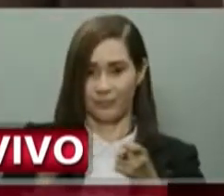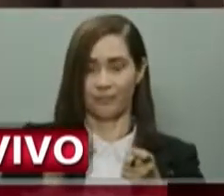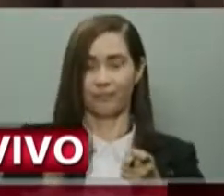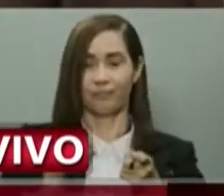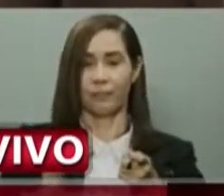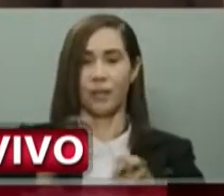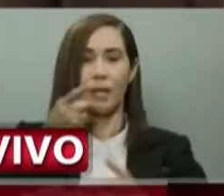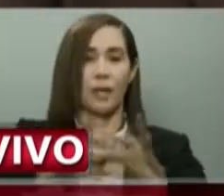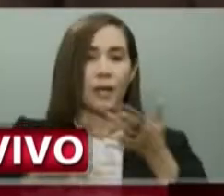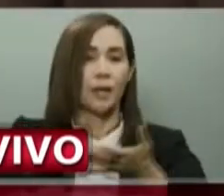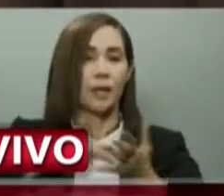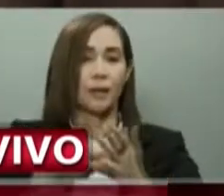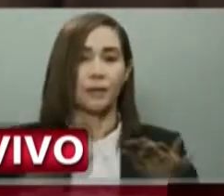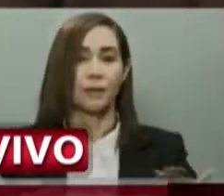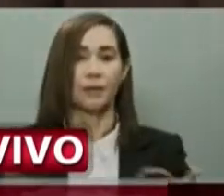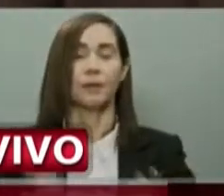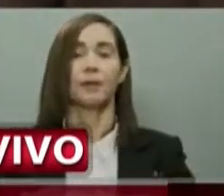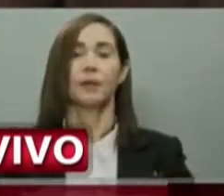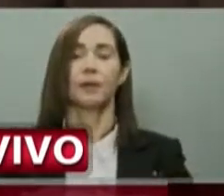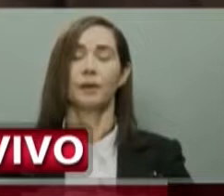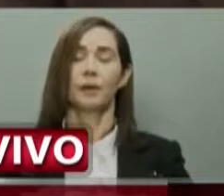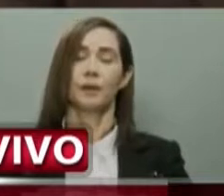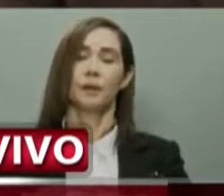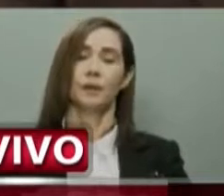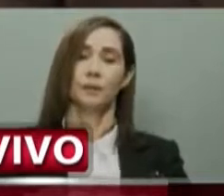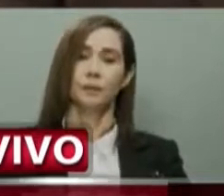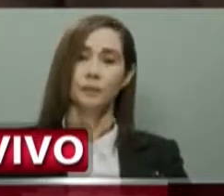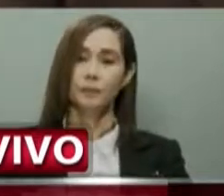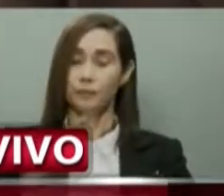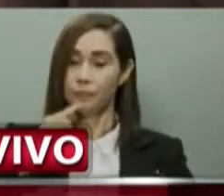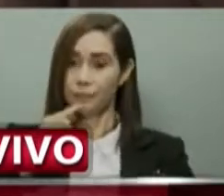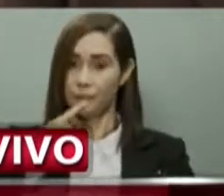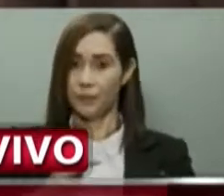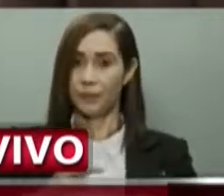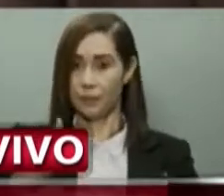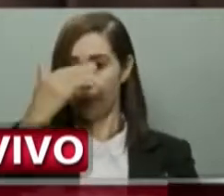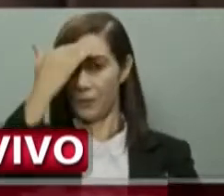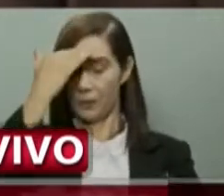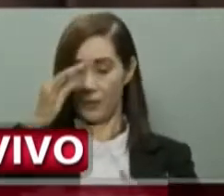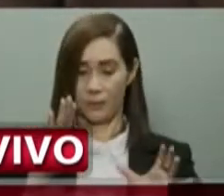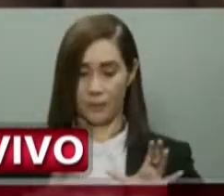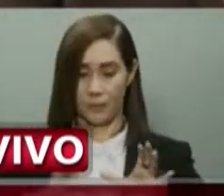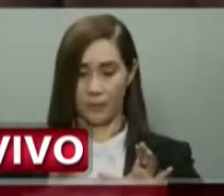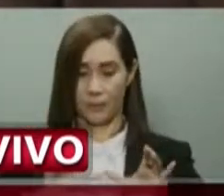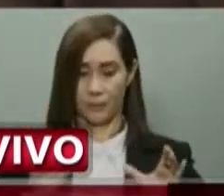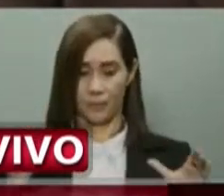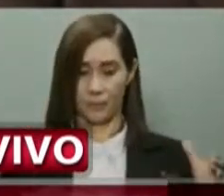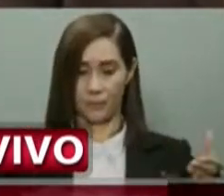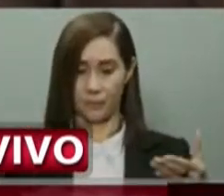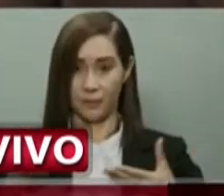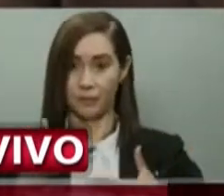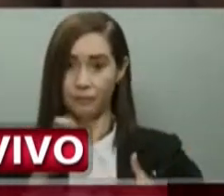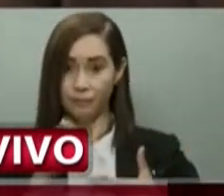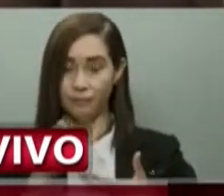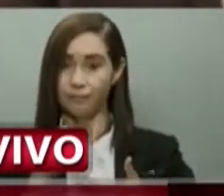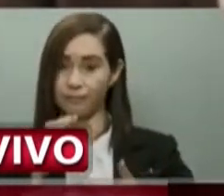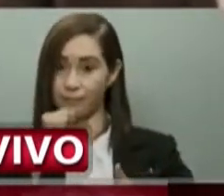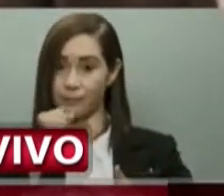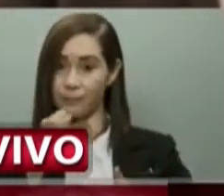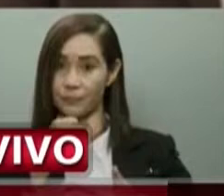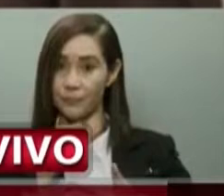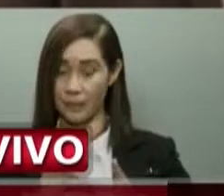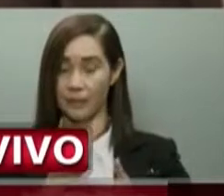decir que garantizamos y tenemos en granja y pignorado